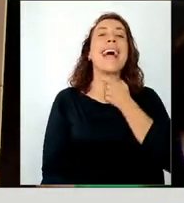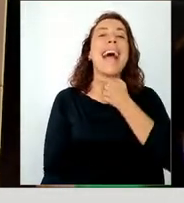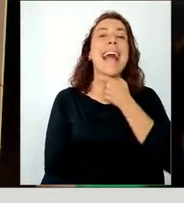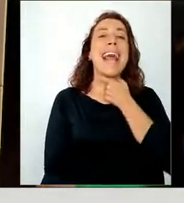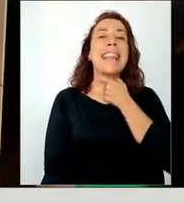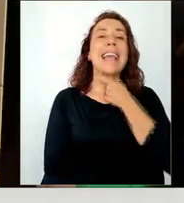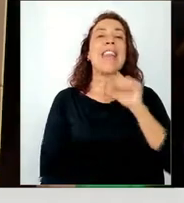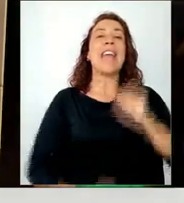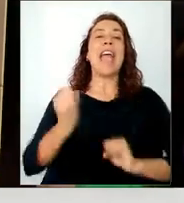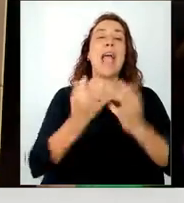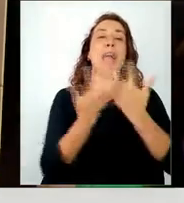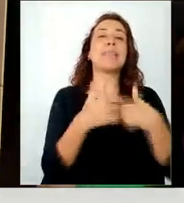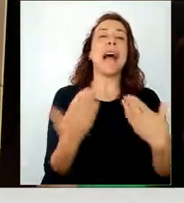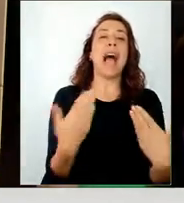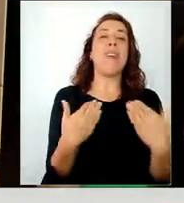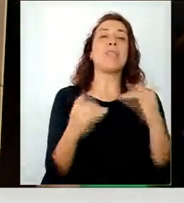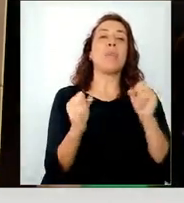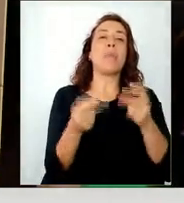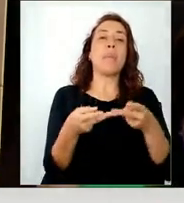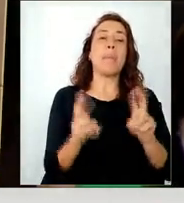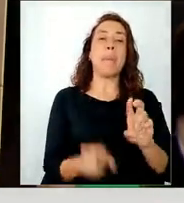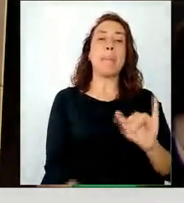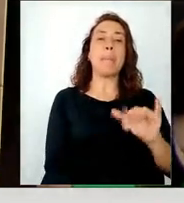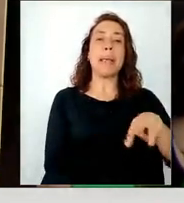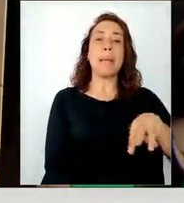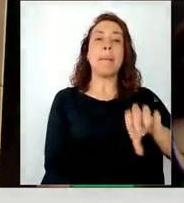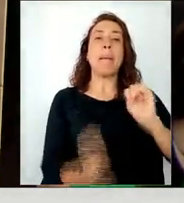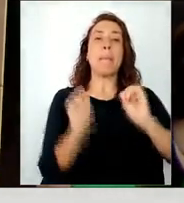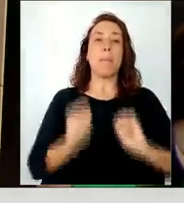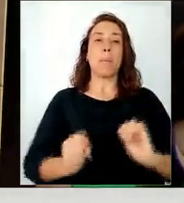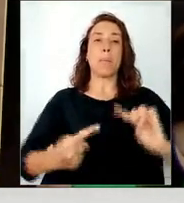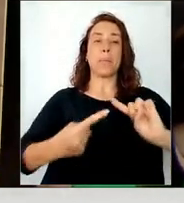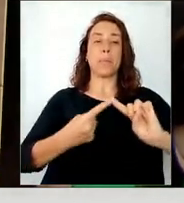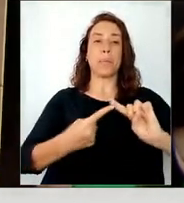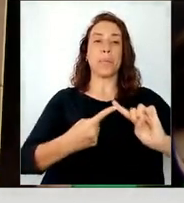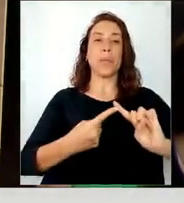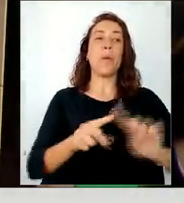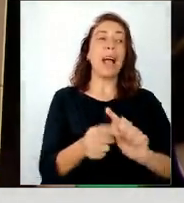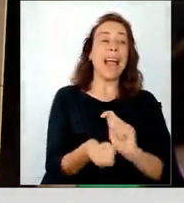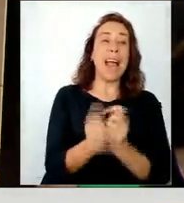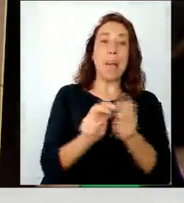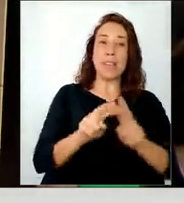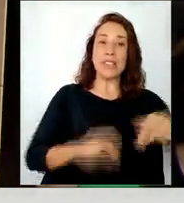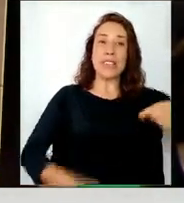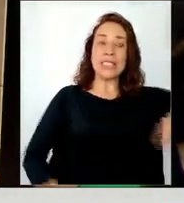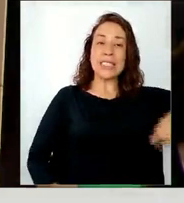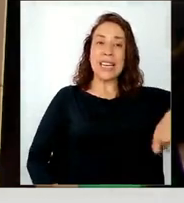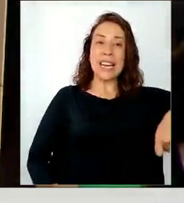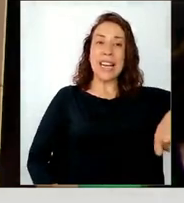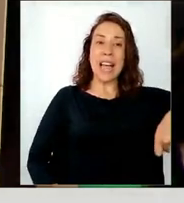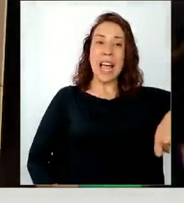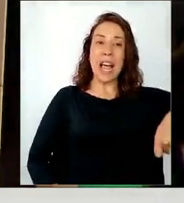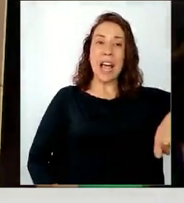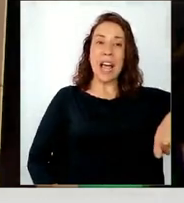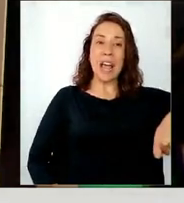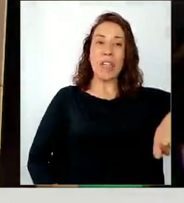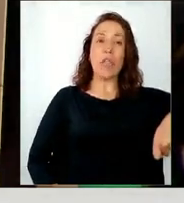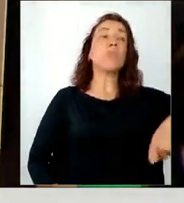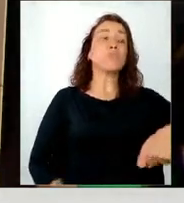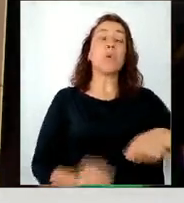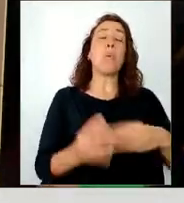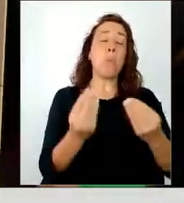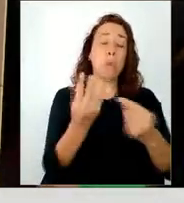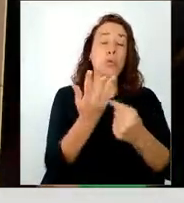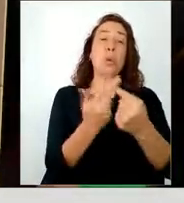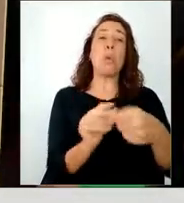casos lo que permitirá que las pymes puedan participar a pesar de los cambios del senado son que son en su gran mayoría positivos en particular en lo referente